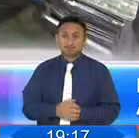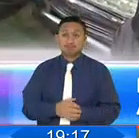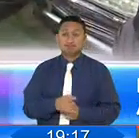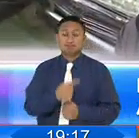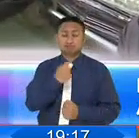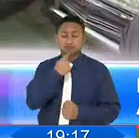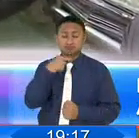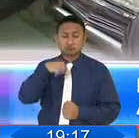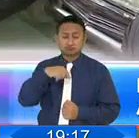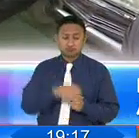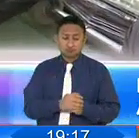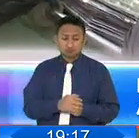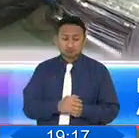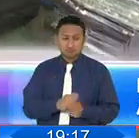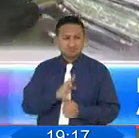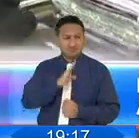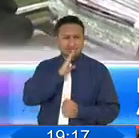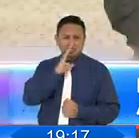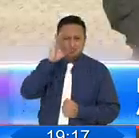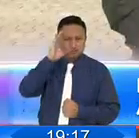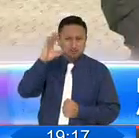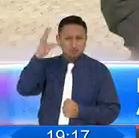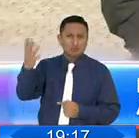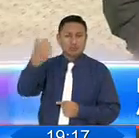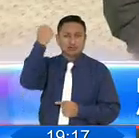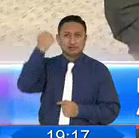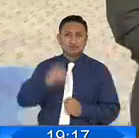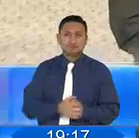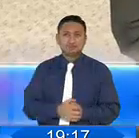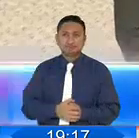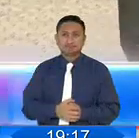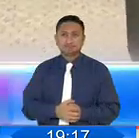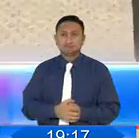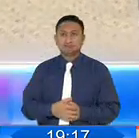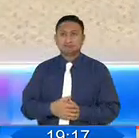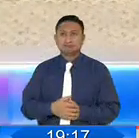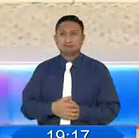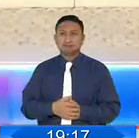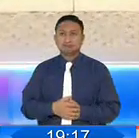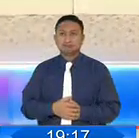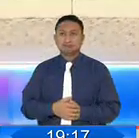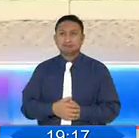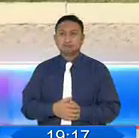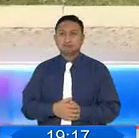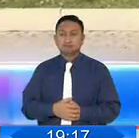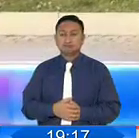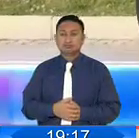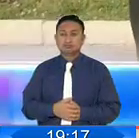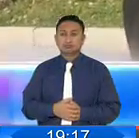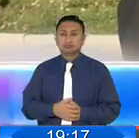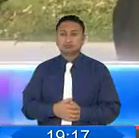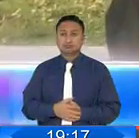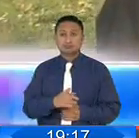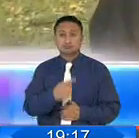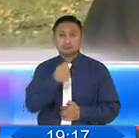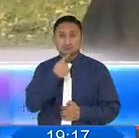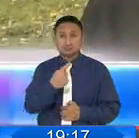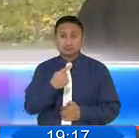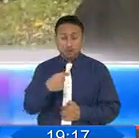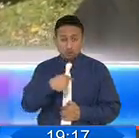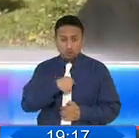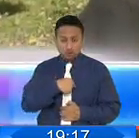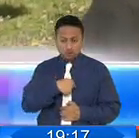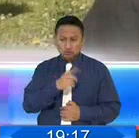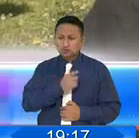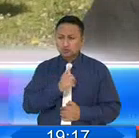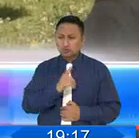cuentan que él fue un soñador por excelencia. Le diré la verdad que quería, que decíamos que sea militar, pero él dijo no, que quería ser agente